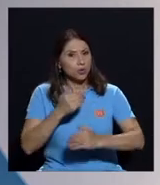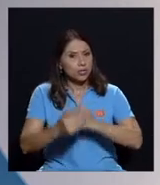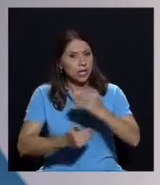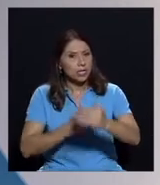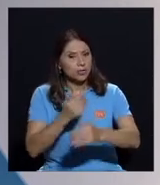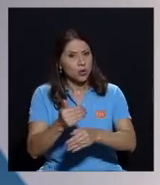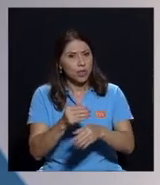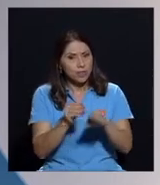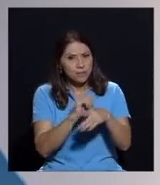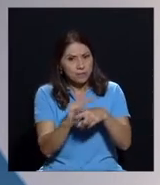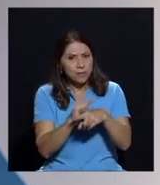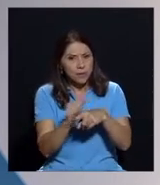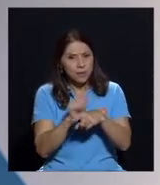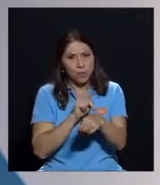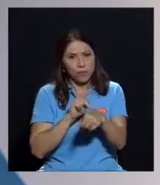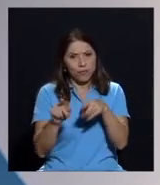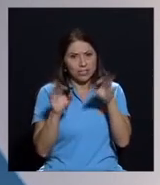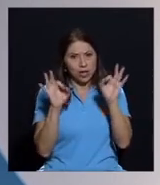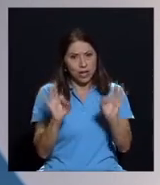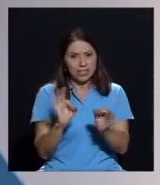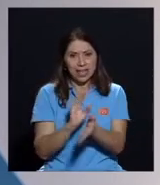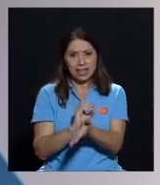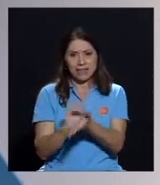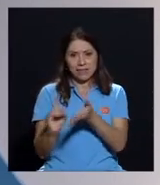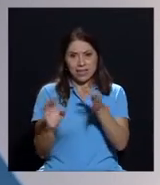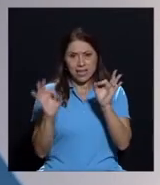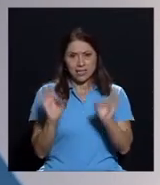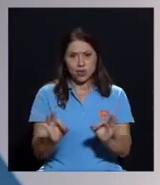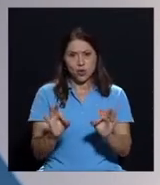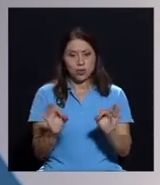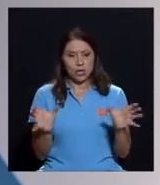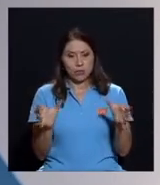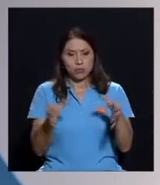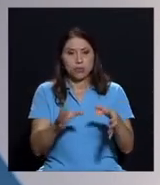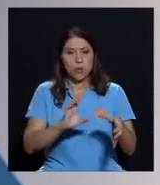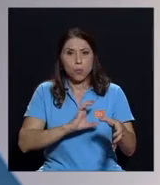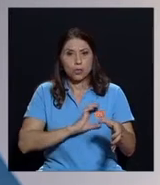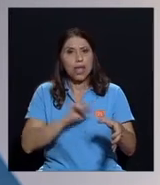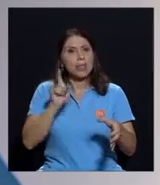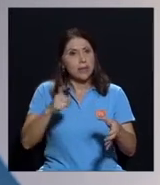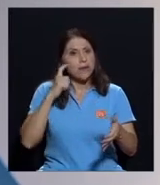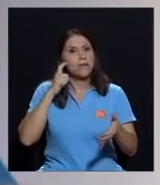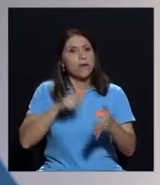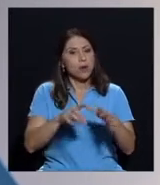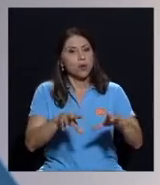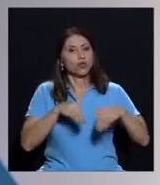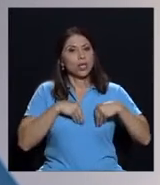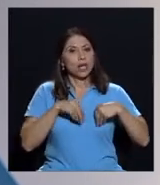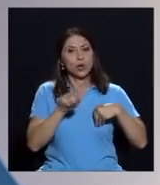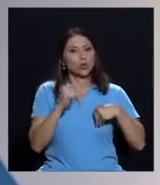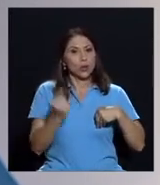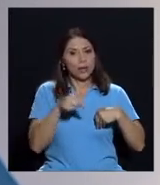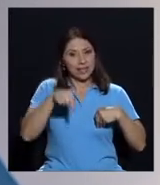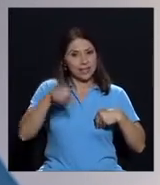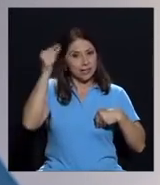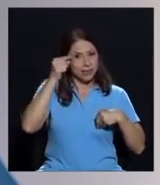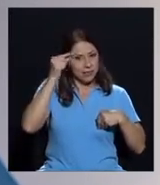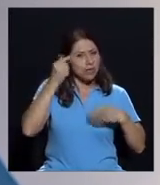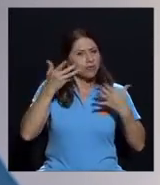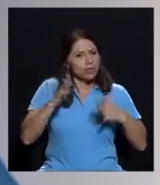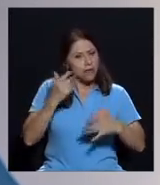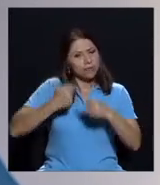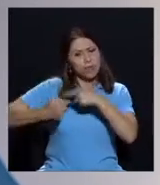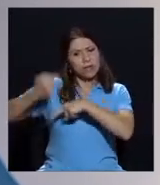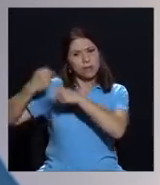y dignificación de nuestros cuerpos policiales que hay que reconocer y que no está solo de esta administración que viene de atrás que hace